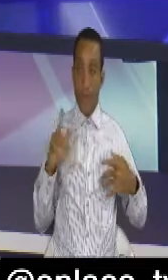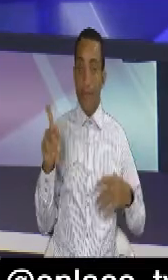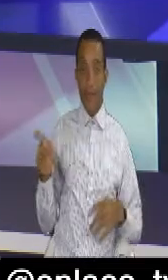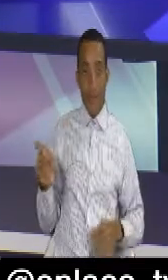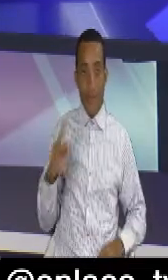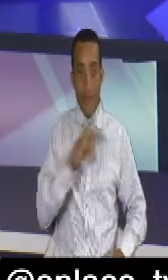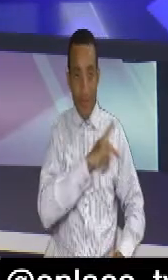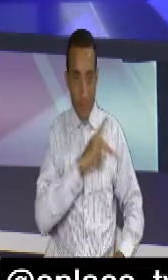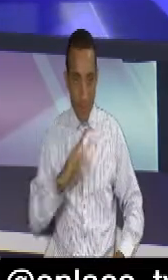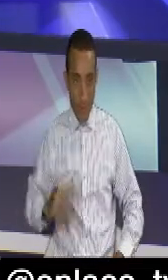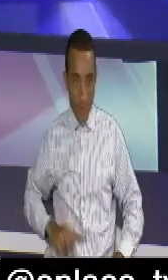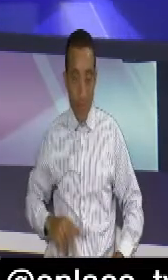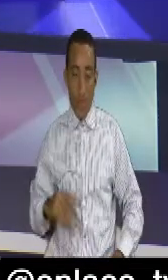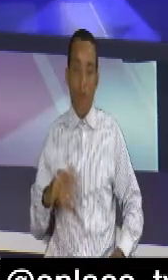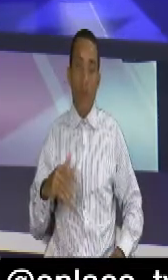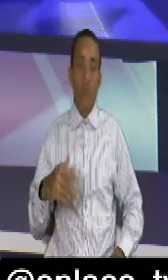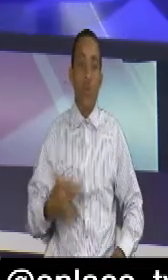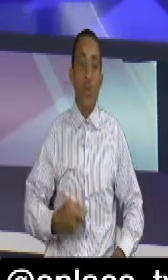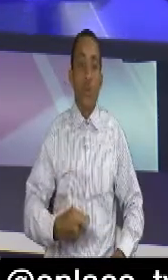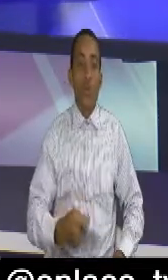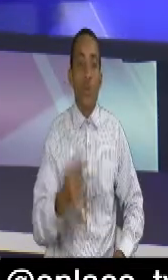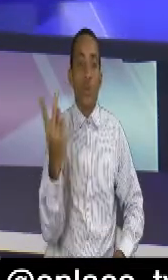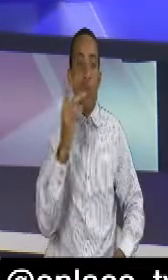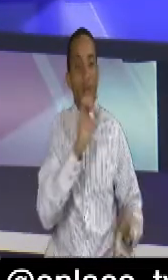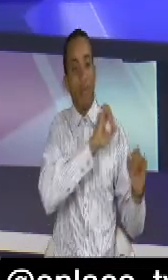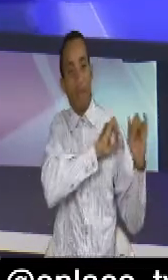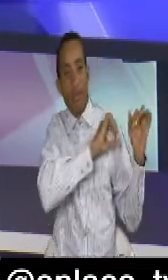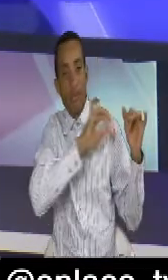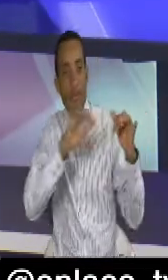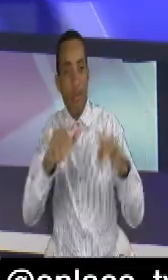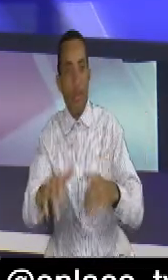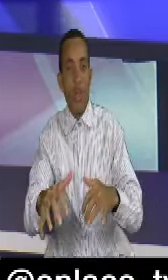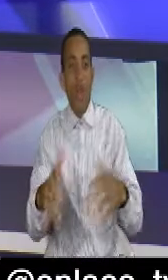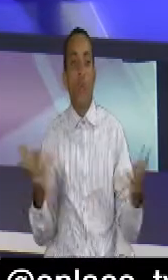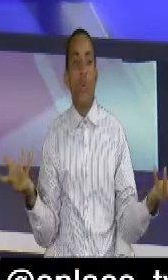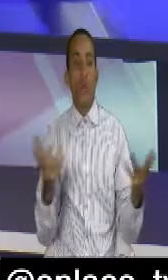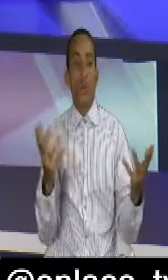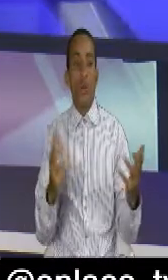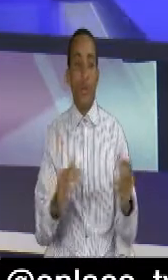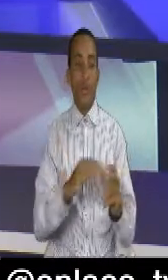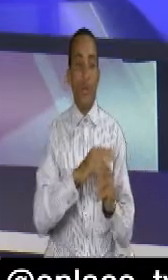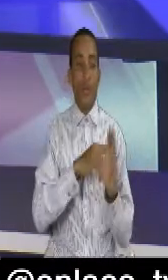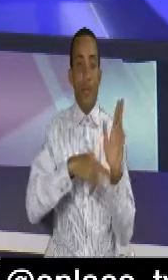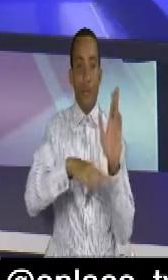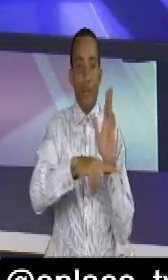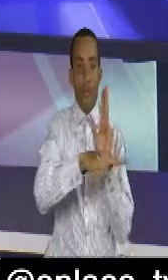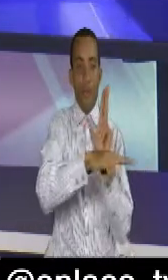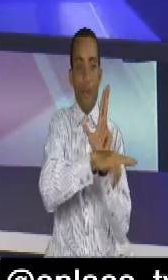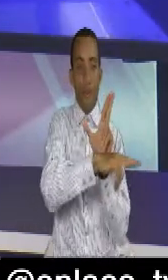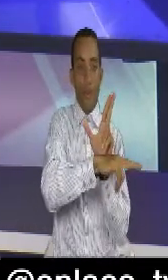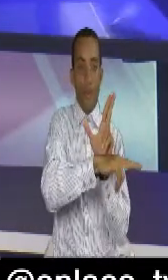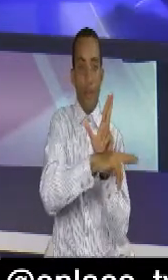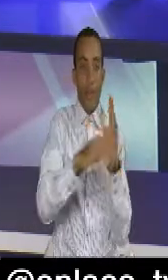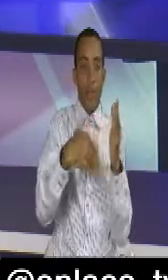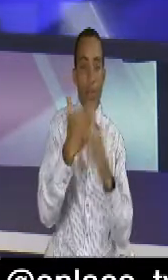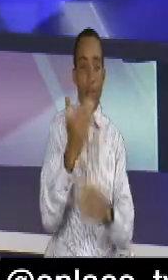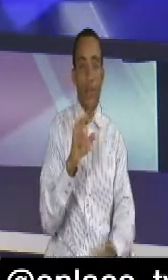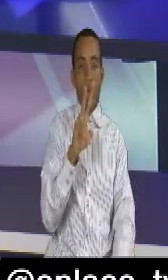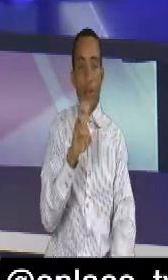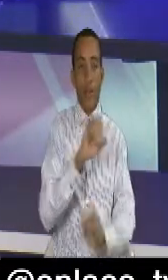adelantará este viernes un encuentro con los usuarios de la salud en el Parque Camilo Torres. La jornada inicia a partir de las 7 de la